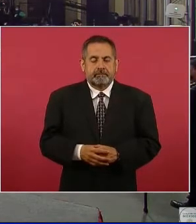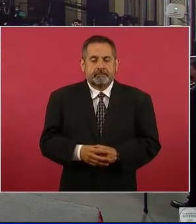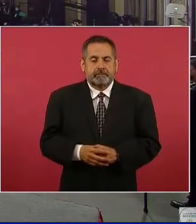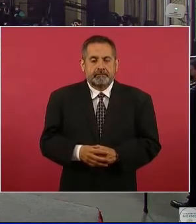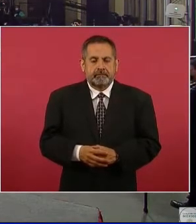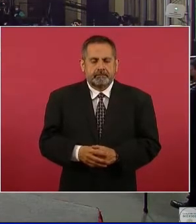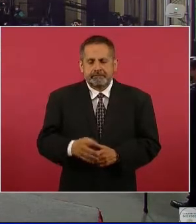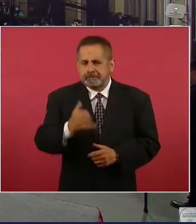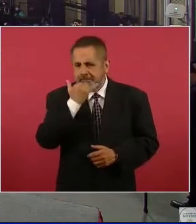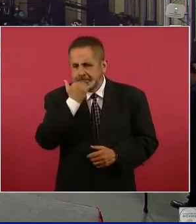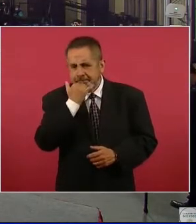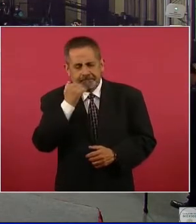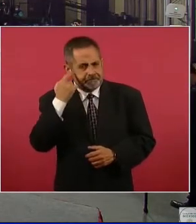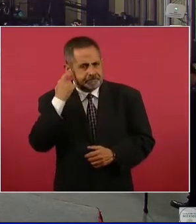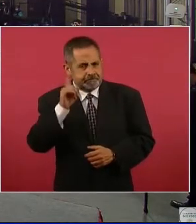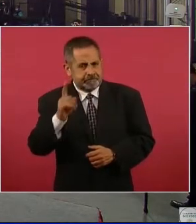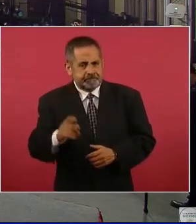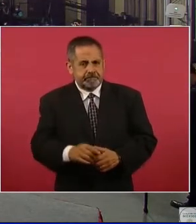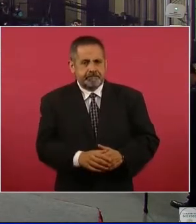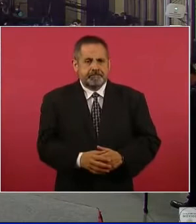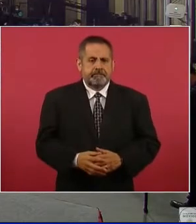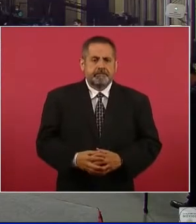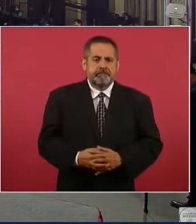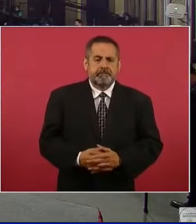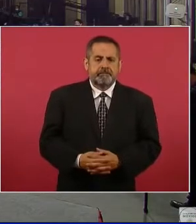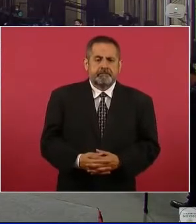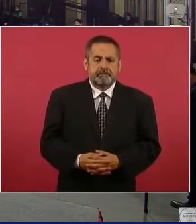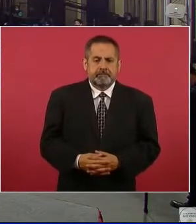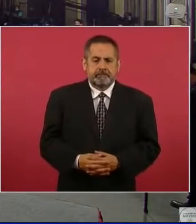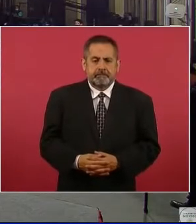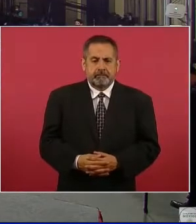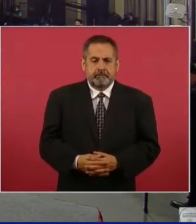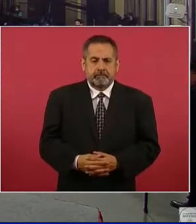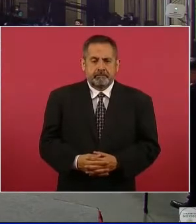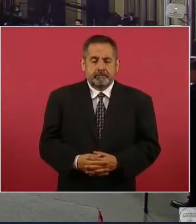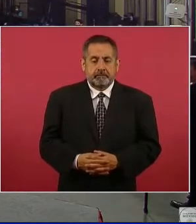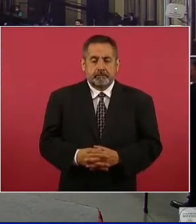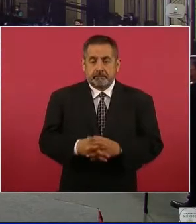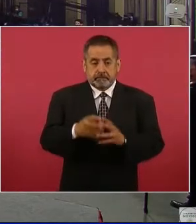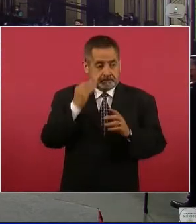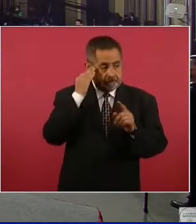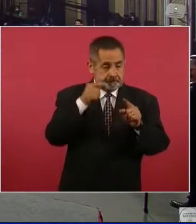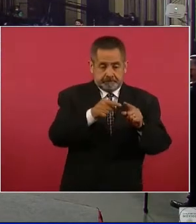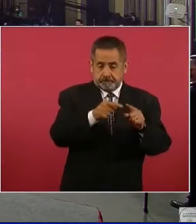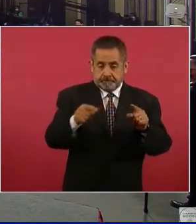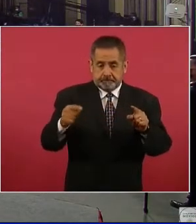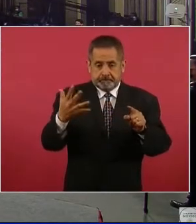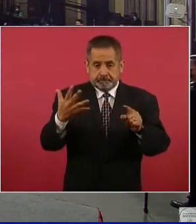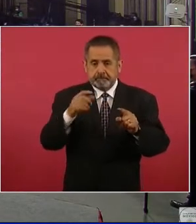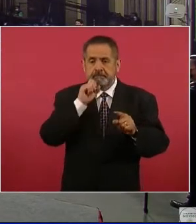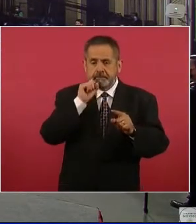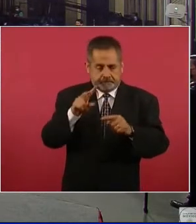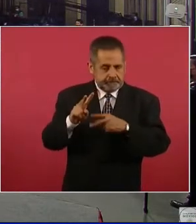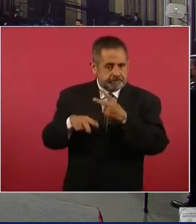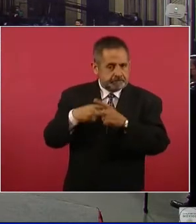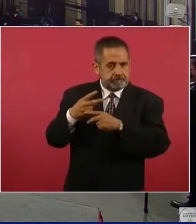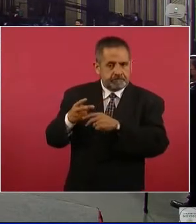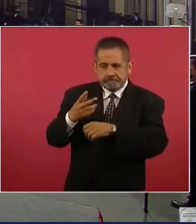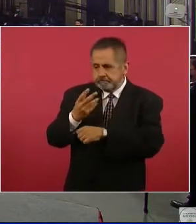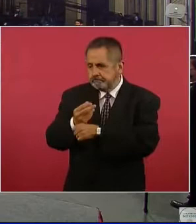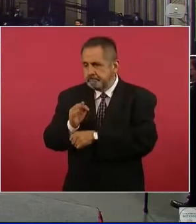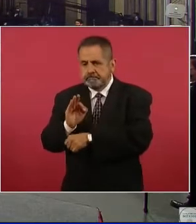perdón no es vida en el tramo 5 también se hará el trabajo de